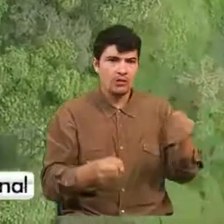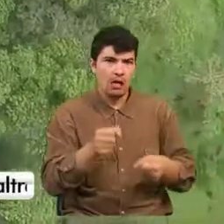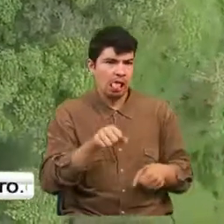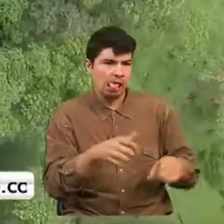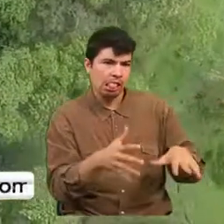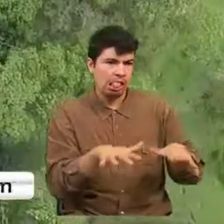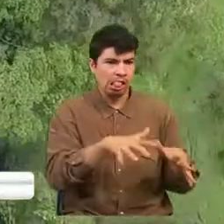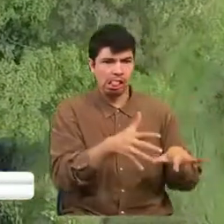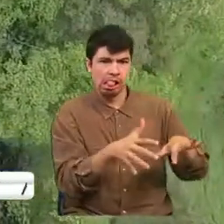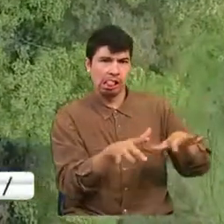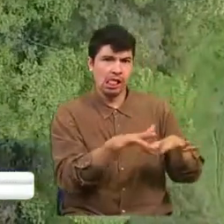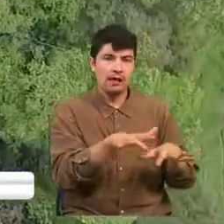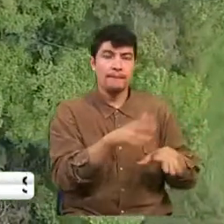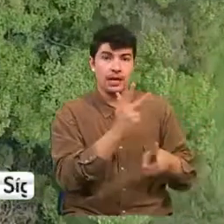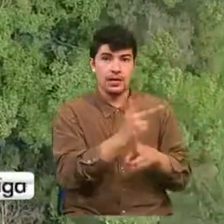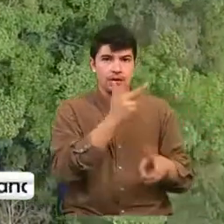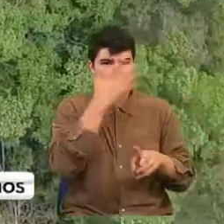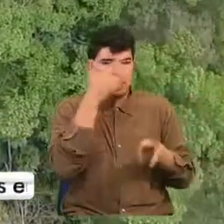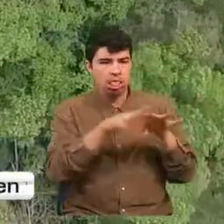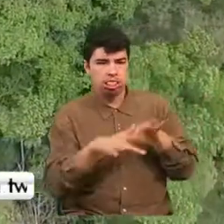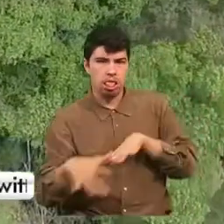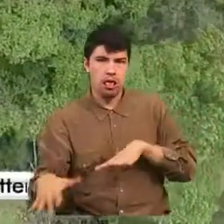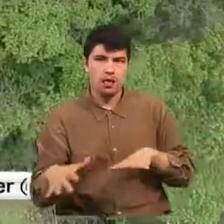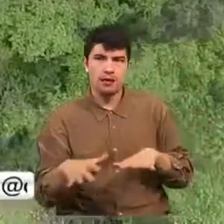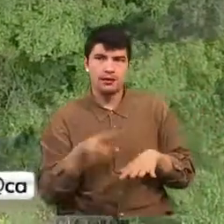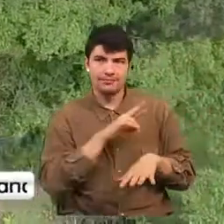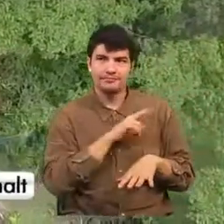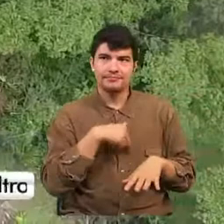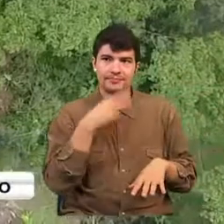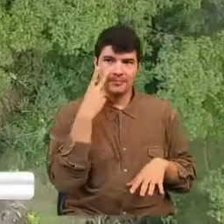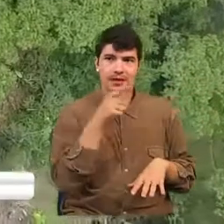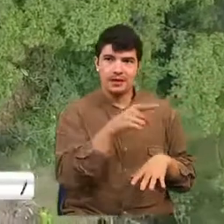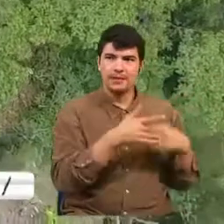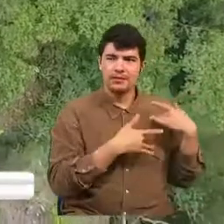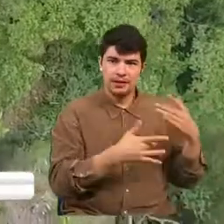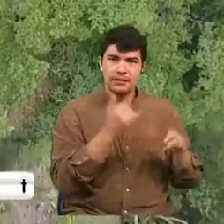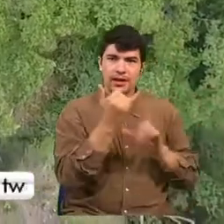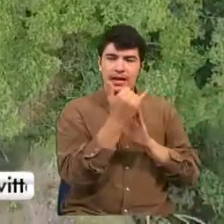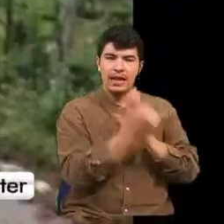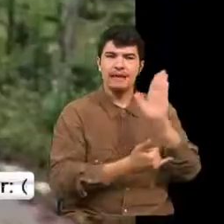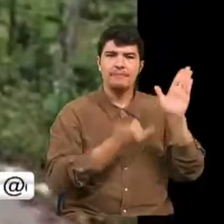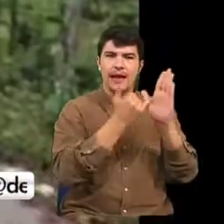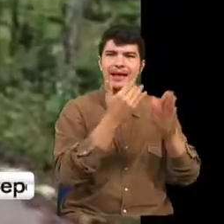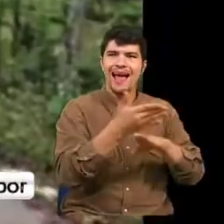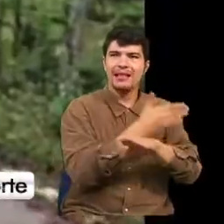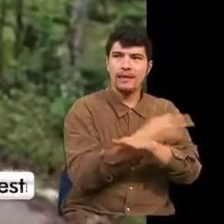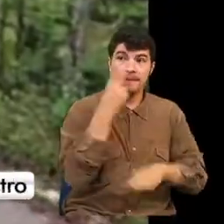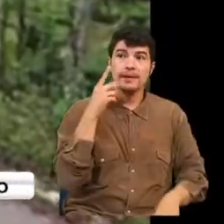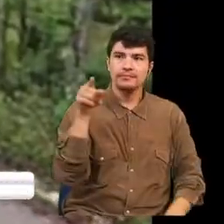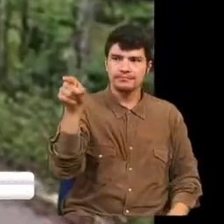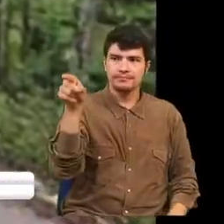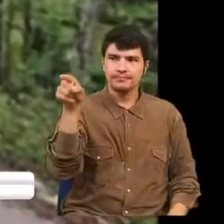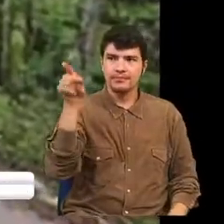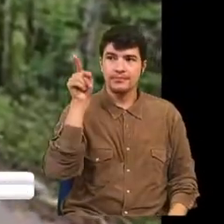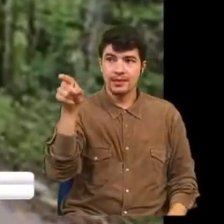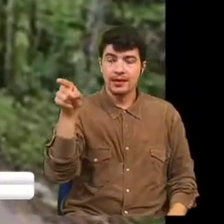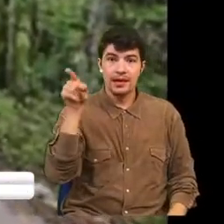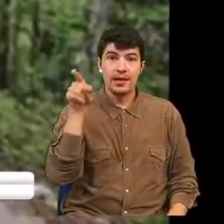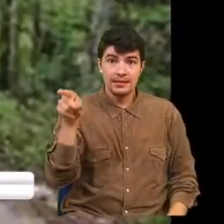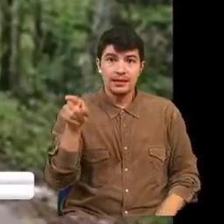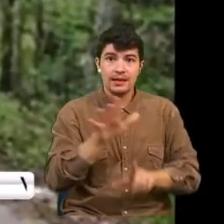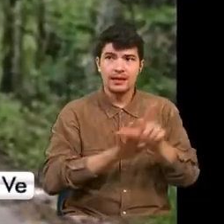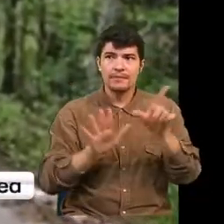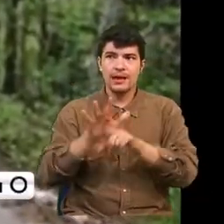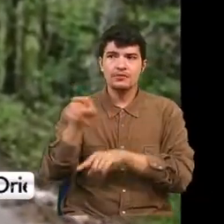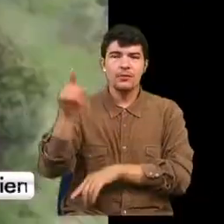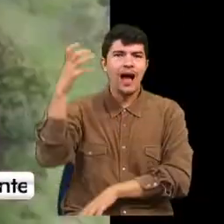los habitantes de Jesús María hacia Puente Nacional. Vamos a ver si la producción me colabora con las imágenes de el antes. Estas son las imágenes precisamente. Así